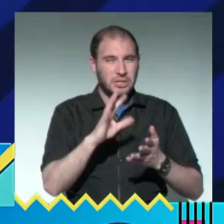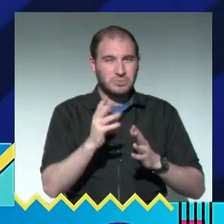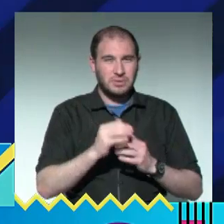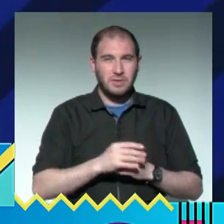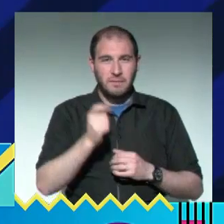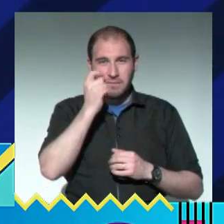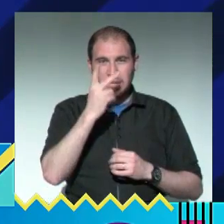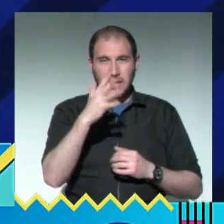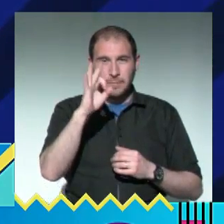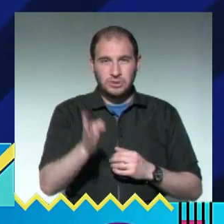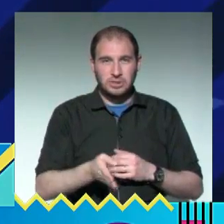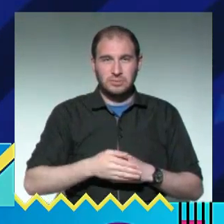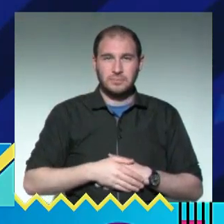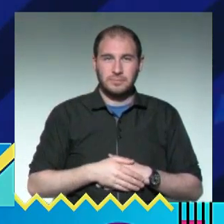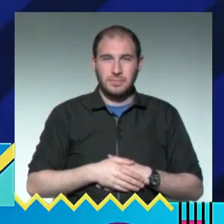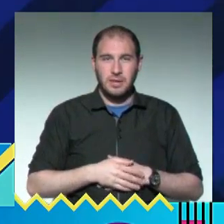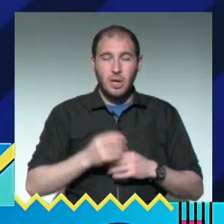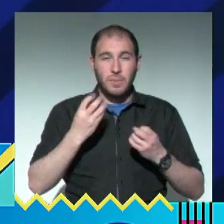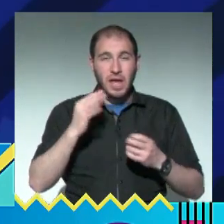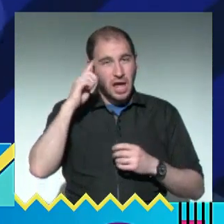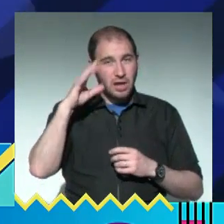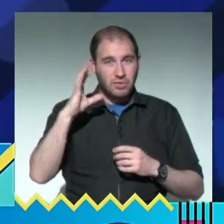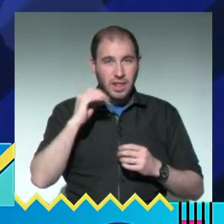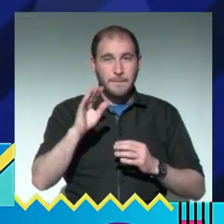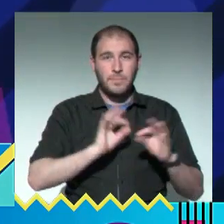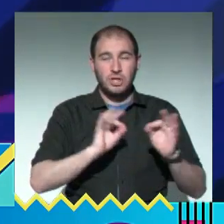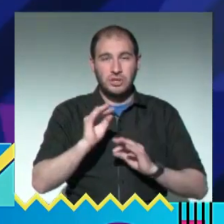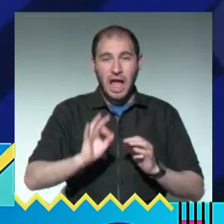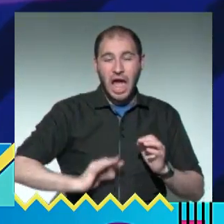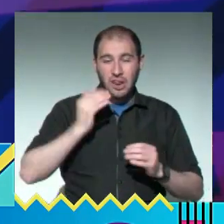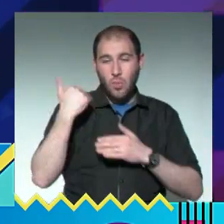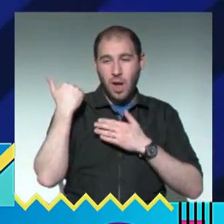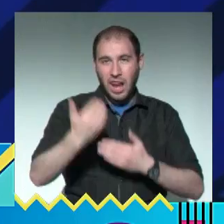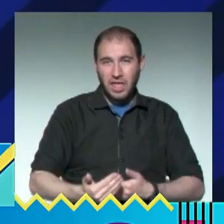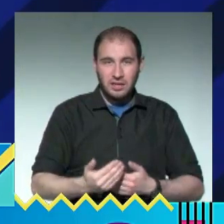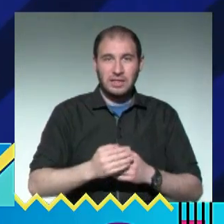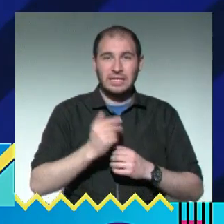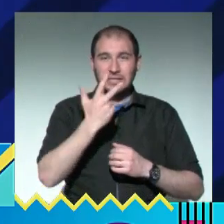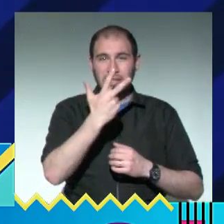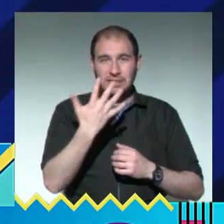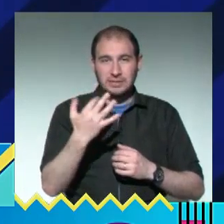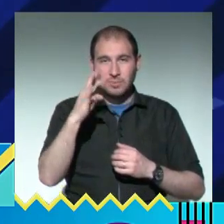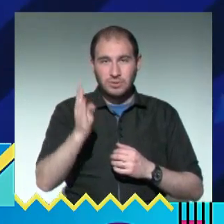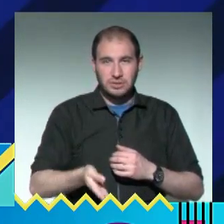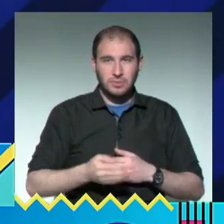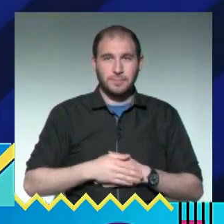al 23%, teniendo en cuenta que una proyección interanual sería del